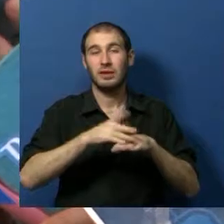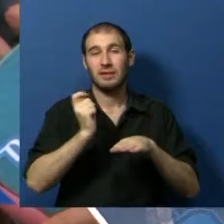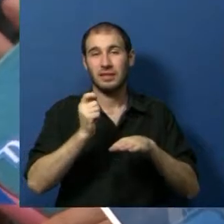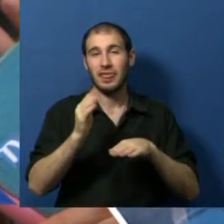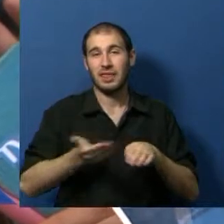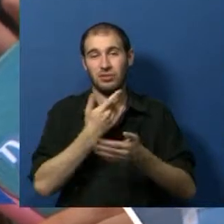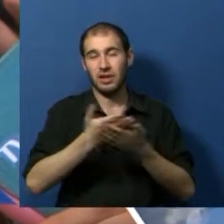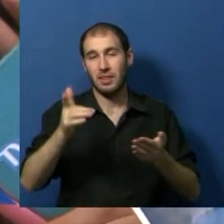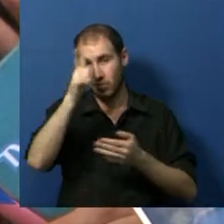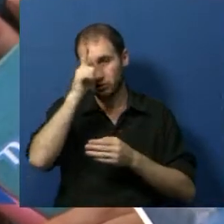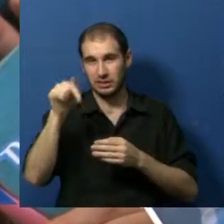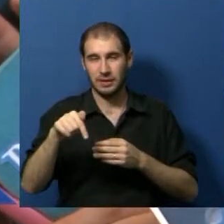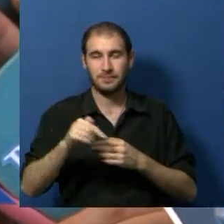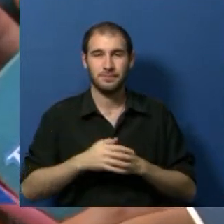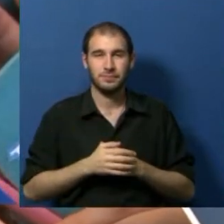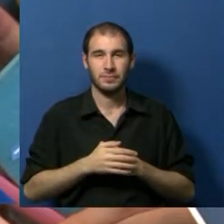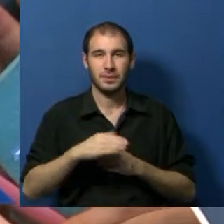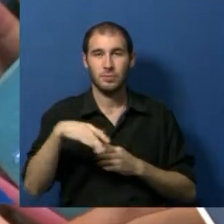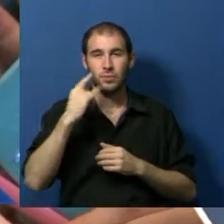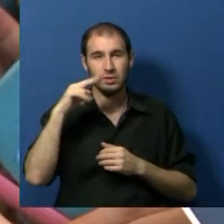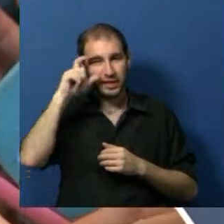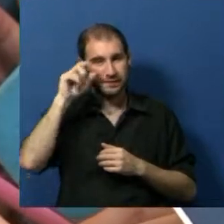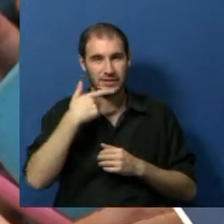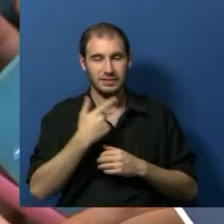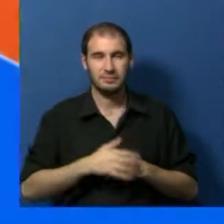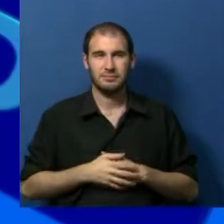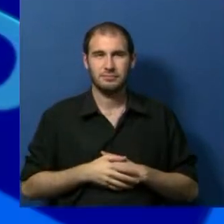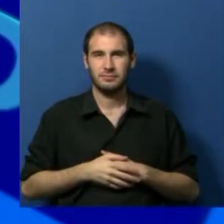el director general de policía, Munívez.